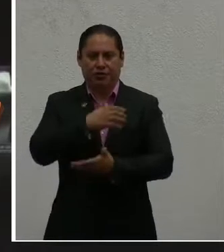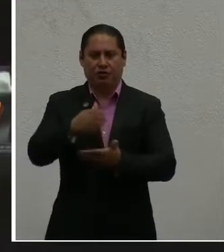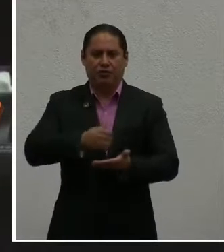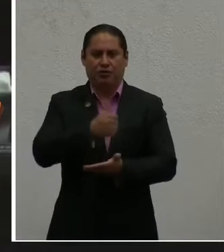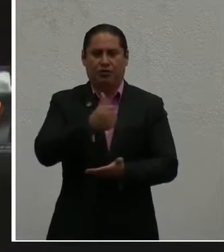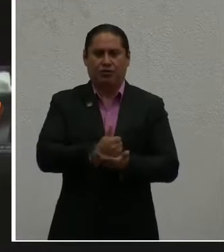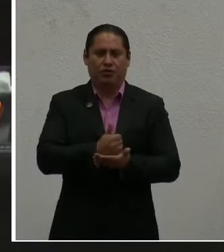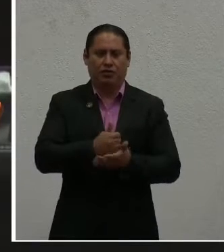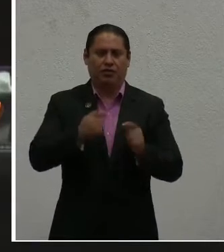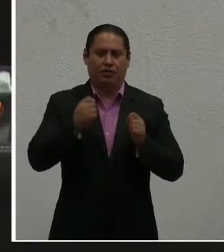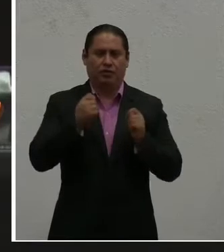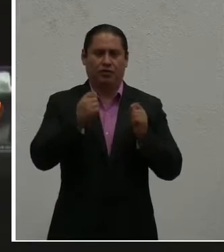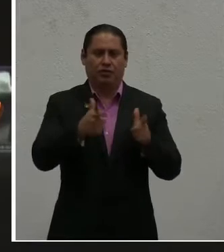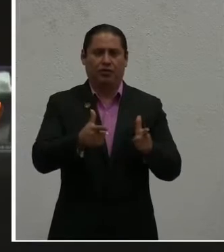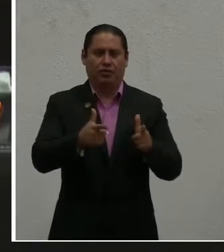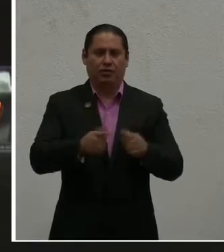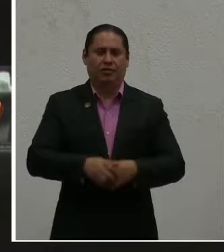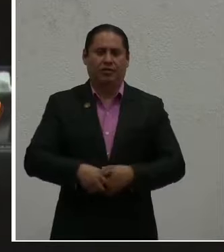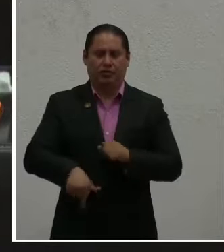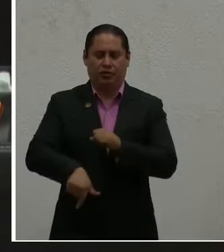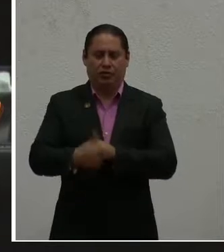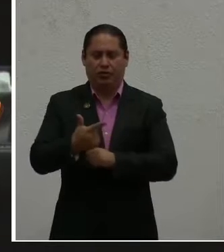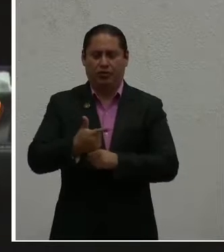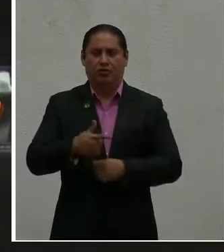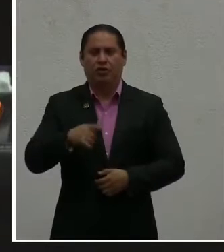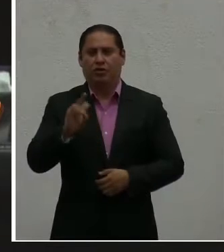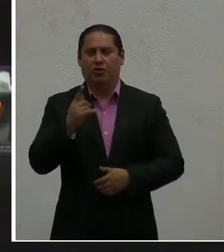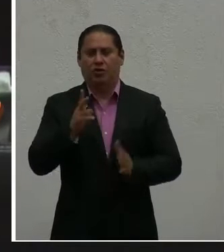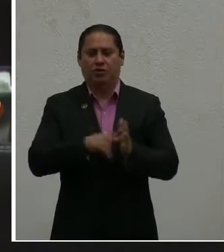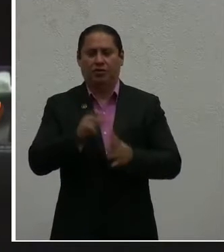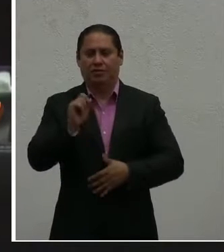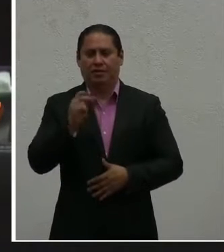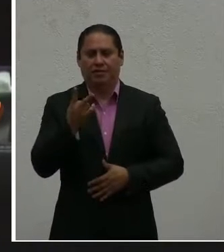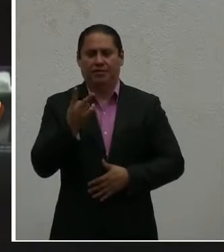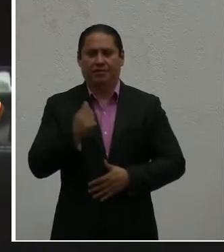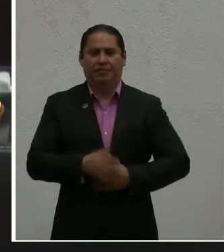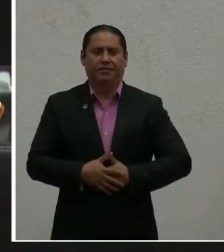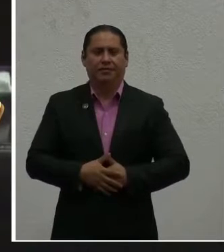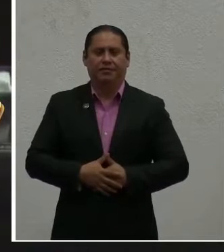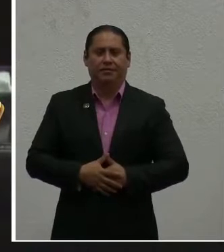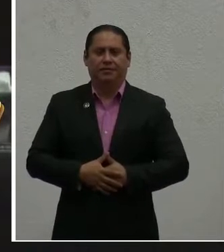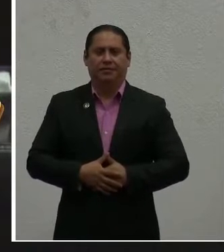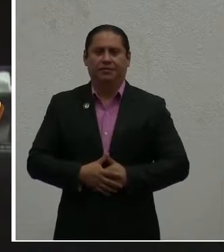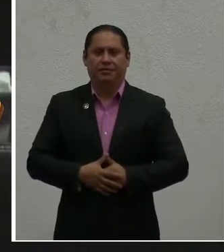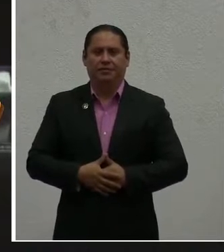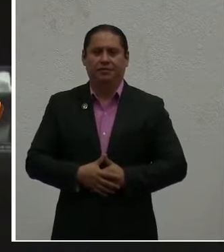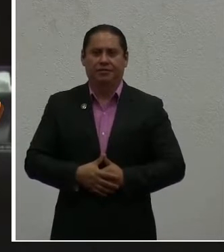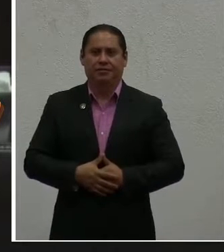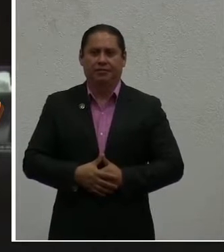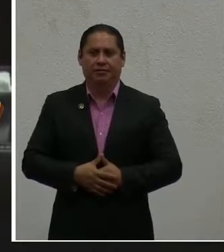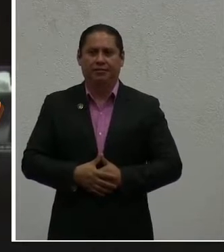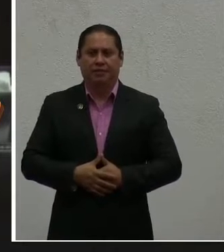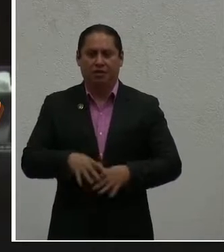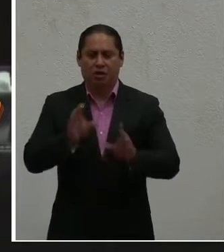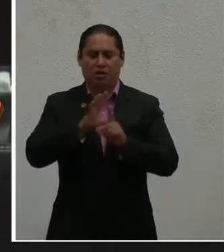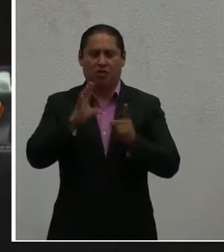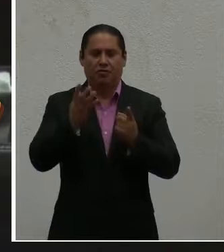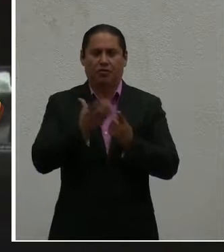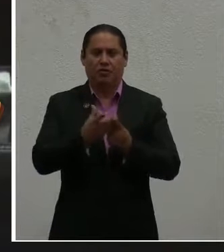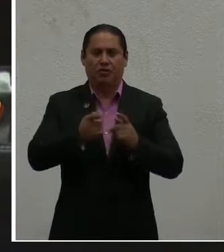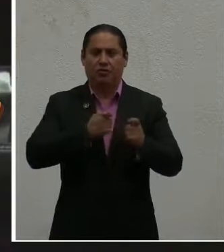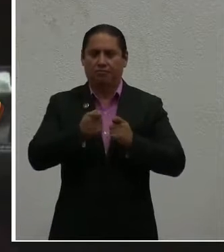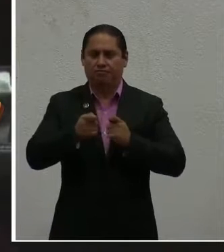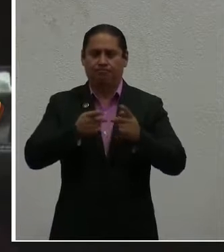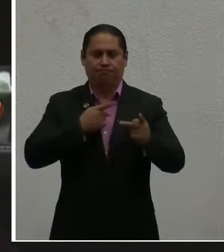Tuxtla Gutiérrez, Chiapas, a los 11 días del mes de julio del 2022. Por la Comisión de Planeación para